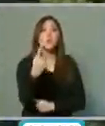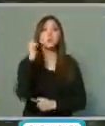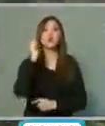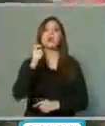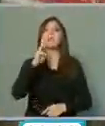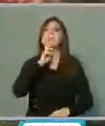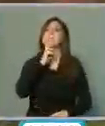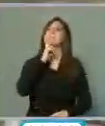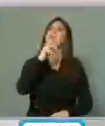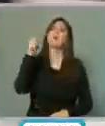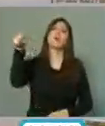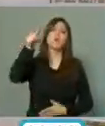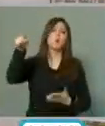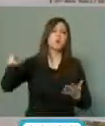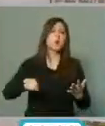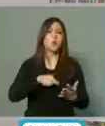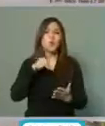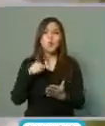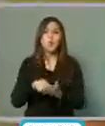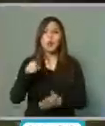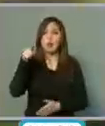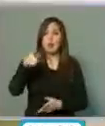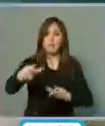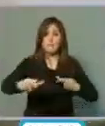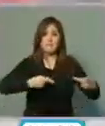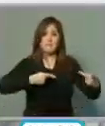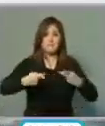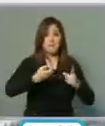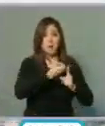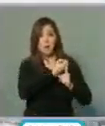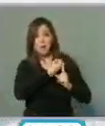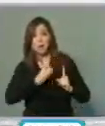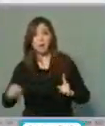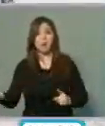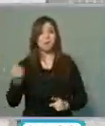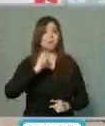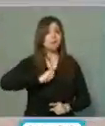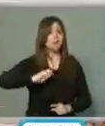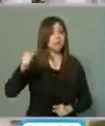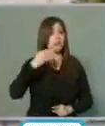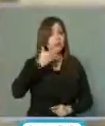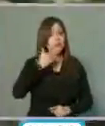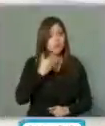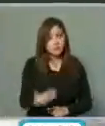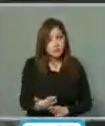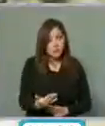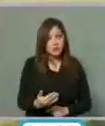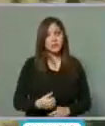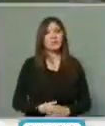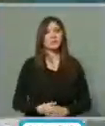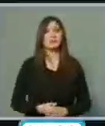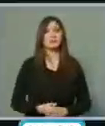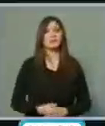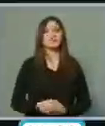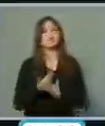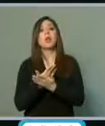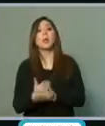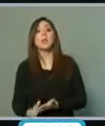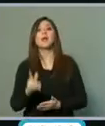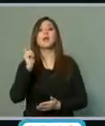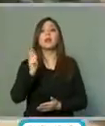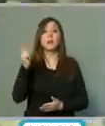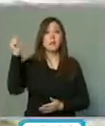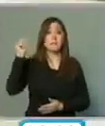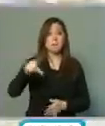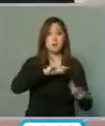los mejores, ¿no? Sí, que por su organización, pero excelente porque muchísimos hoteles se construyeron